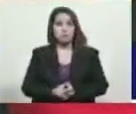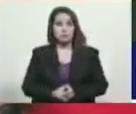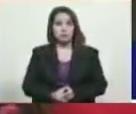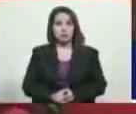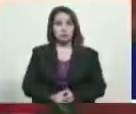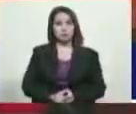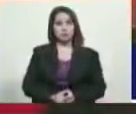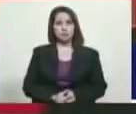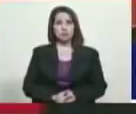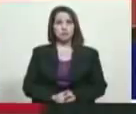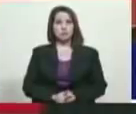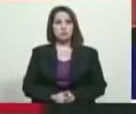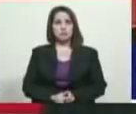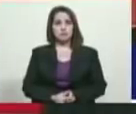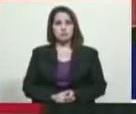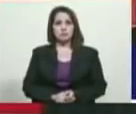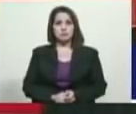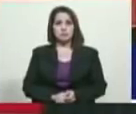Santos.